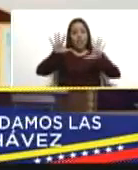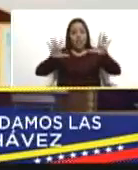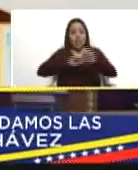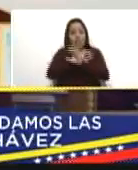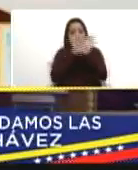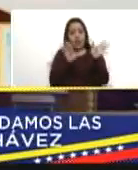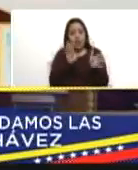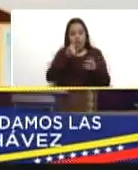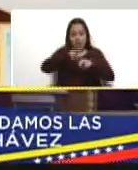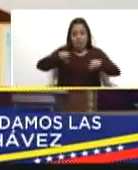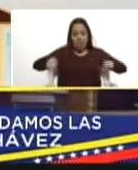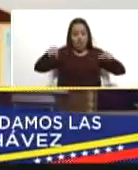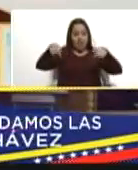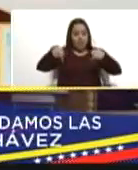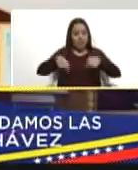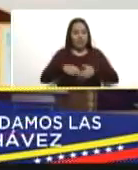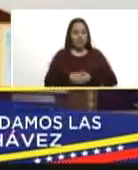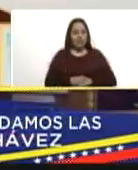la